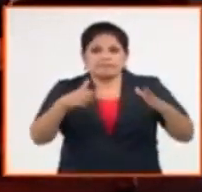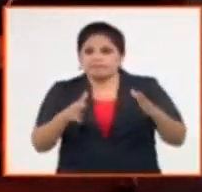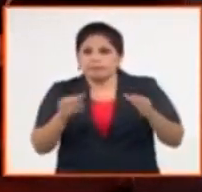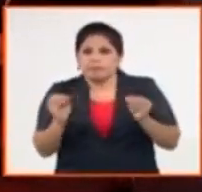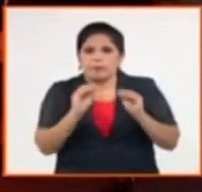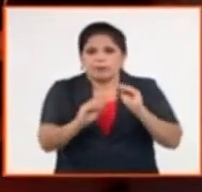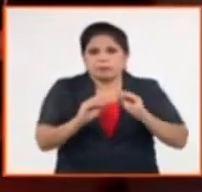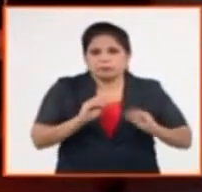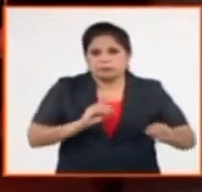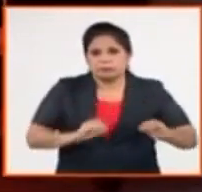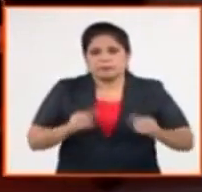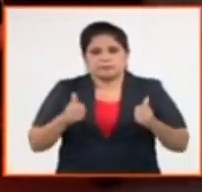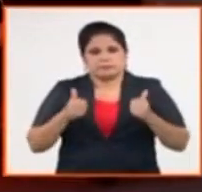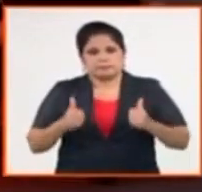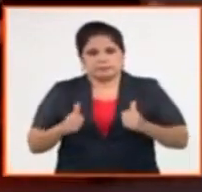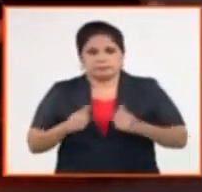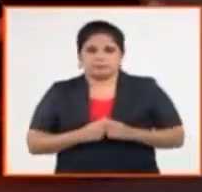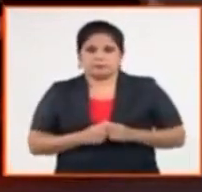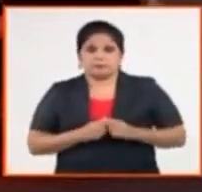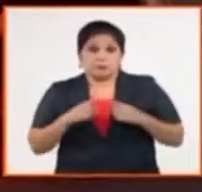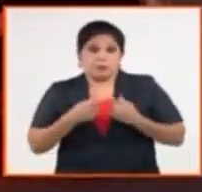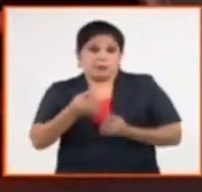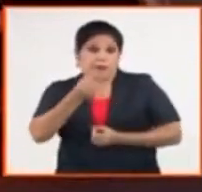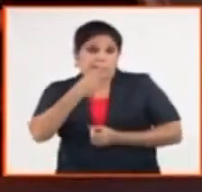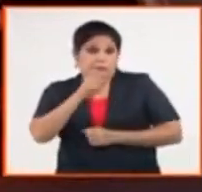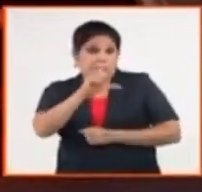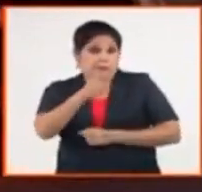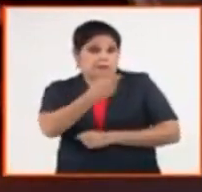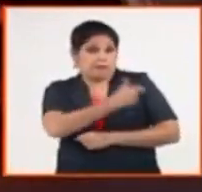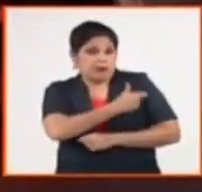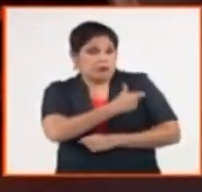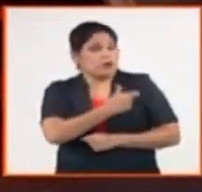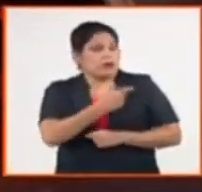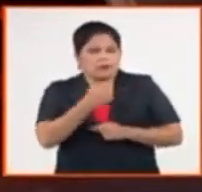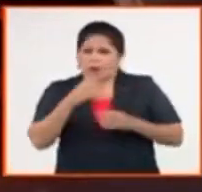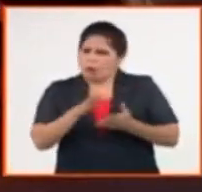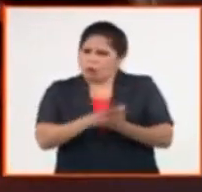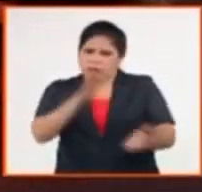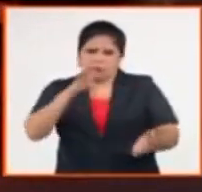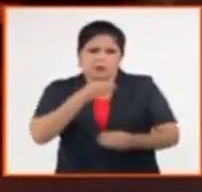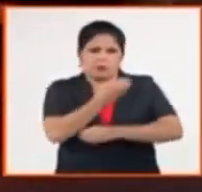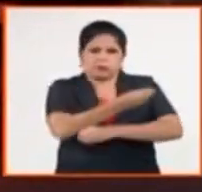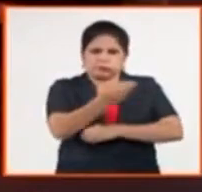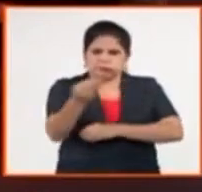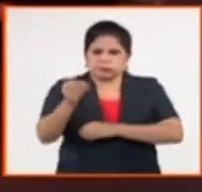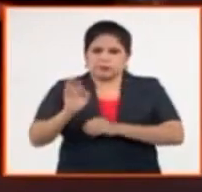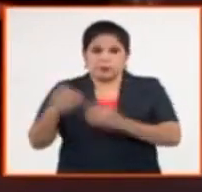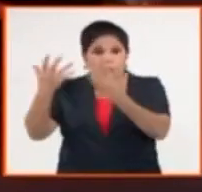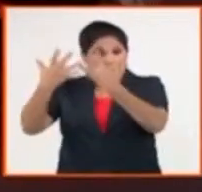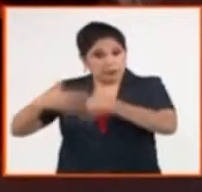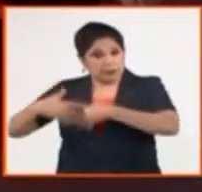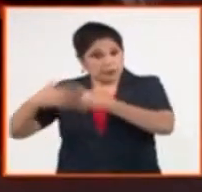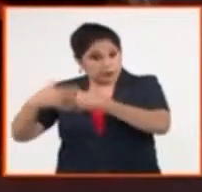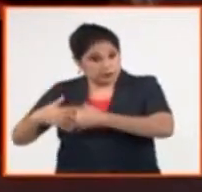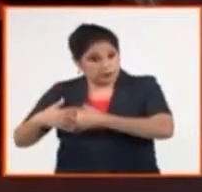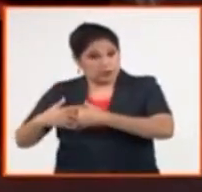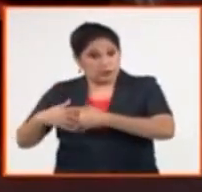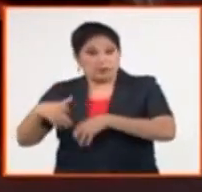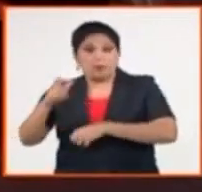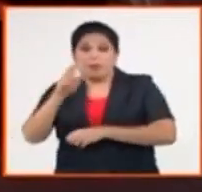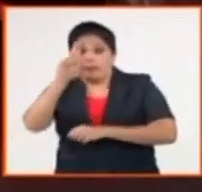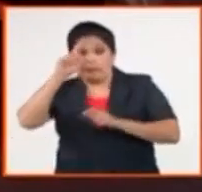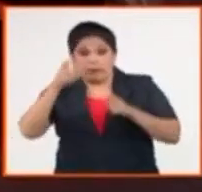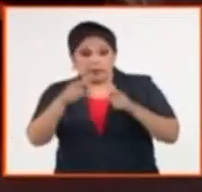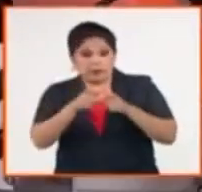población en general, los medicamentos y en este caso nuestras vacunas. Desde las instituciones productoras hasta los policlínicos